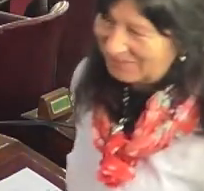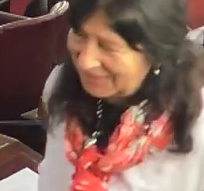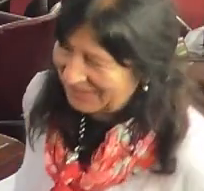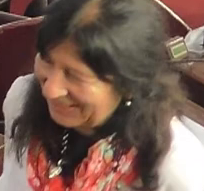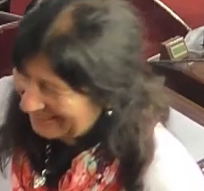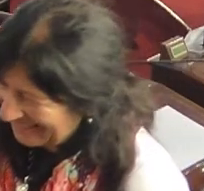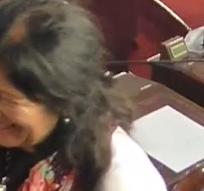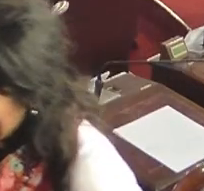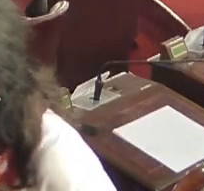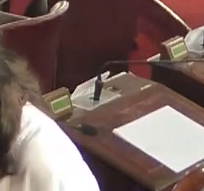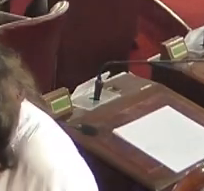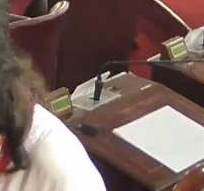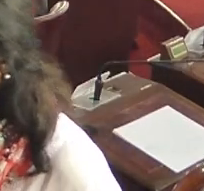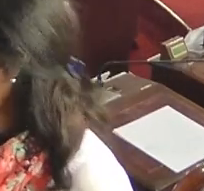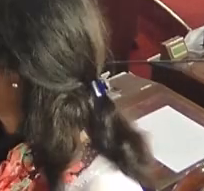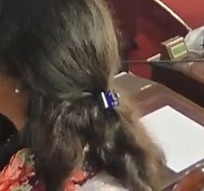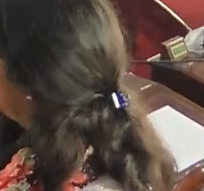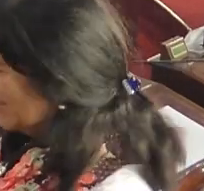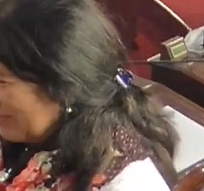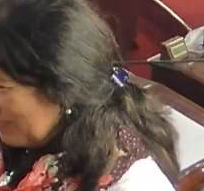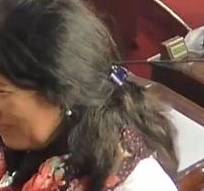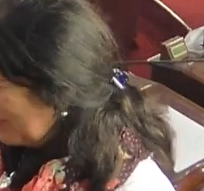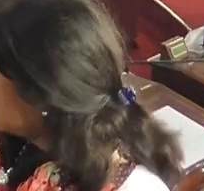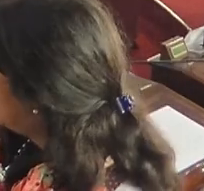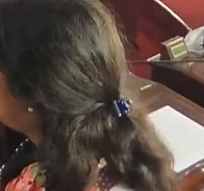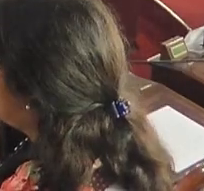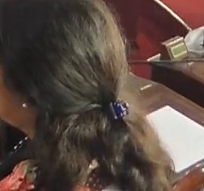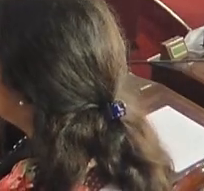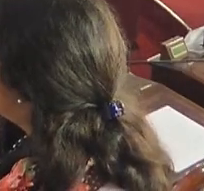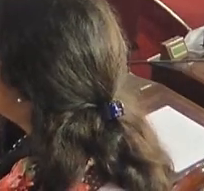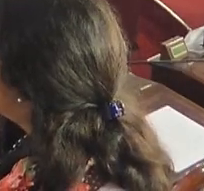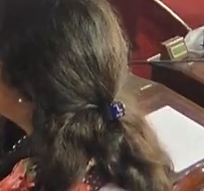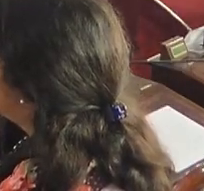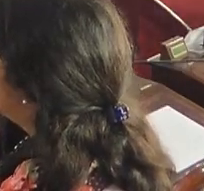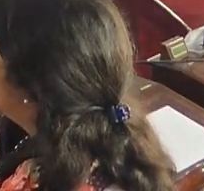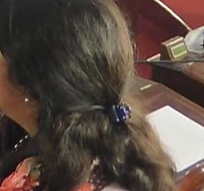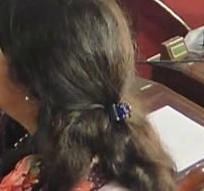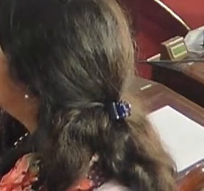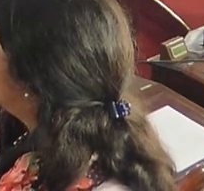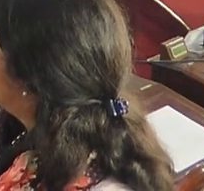Le doy la palabra al diputado Altamirano.